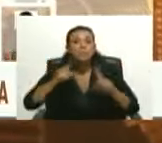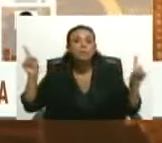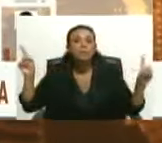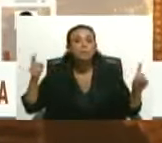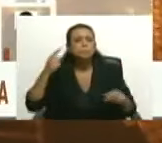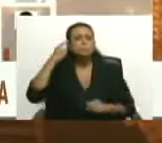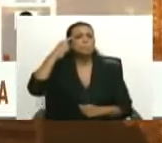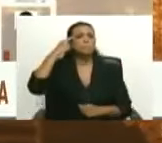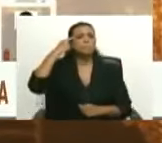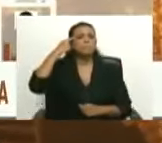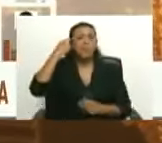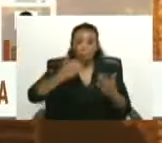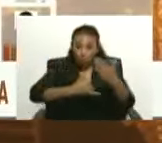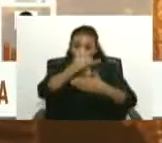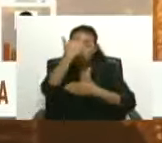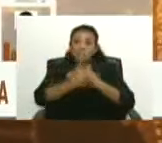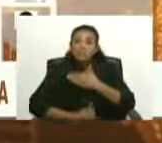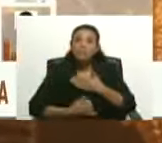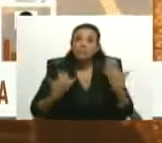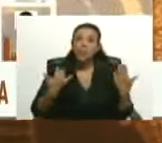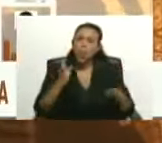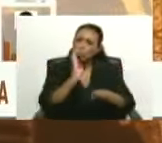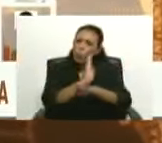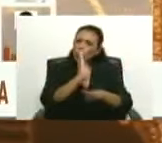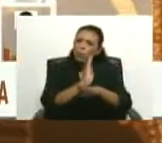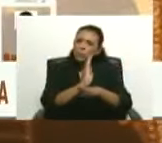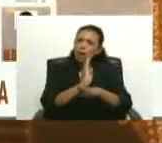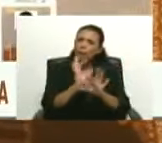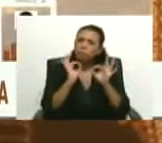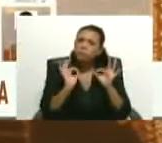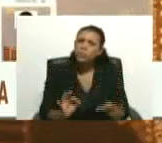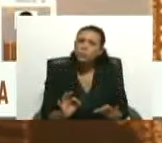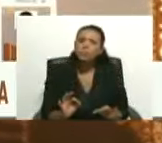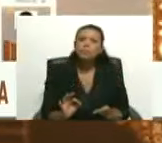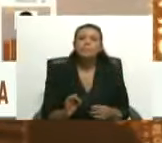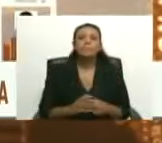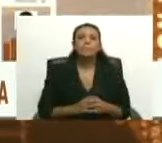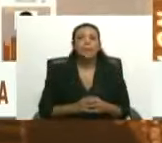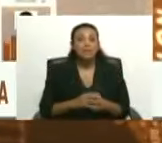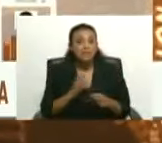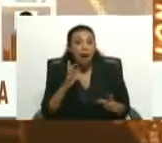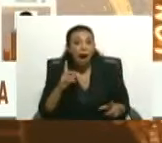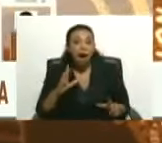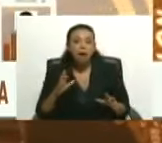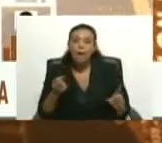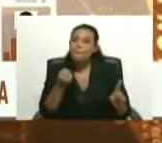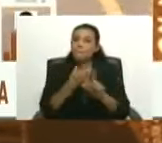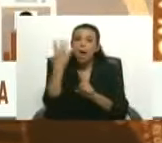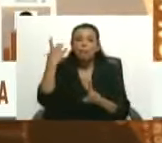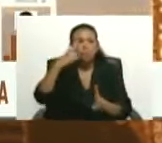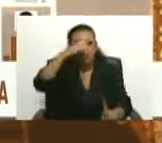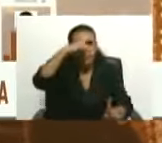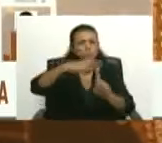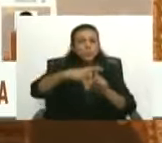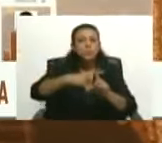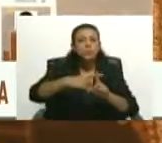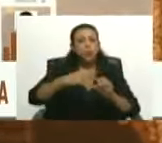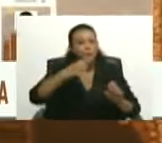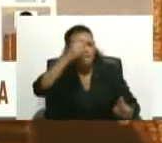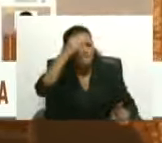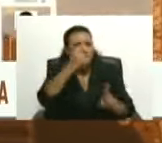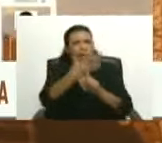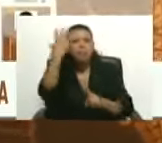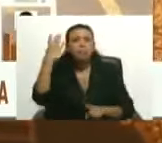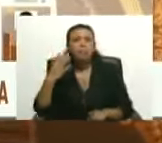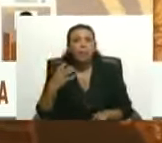profundo, tenemos un proyecto universal y nacional de gran contundencia, de gran calado.